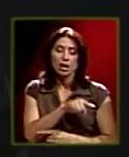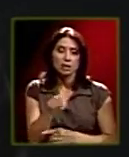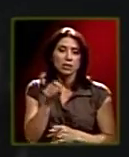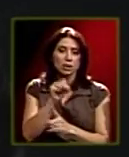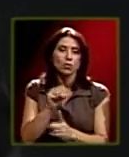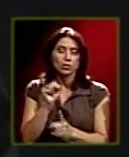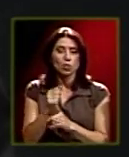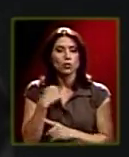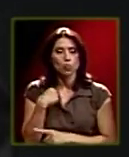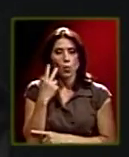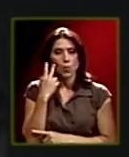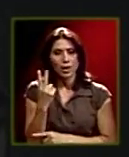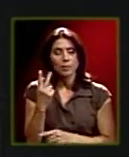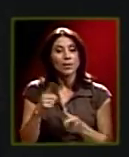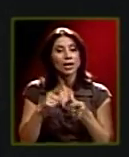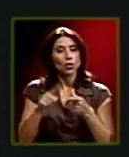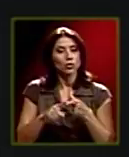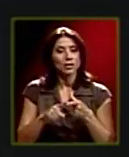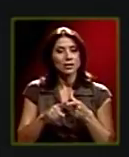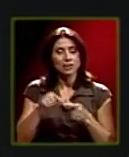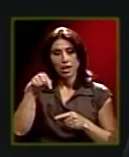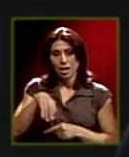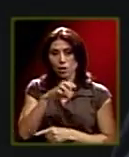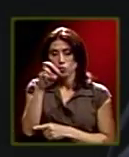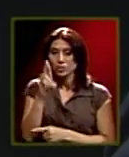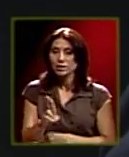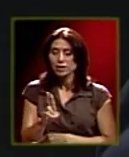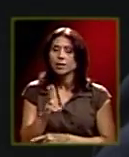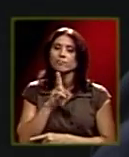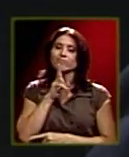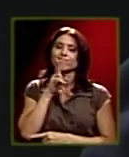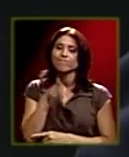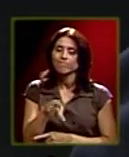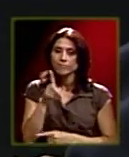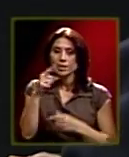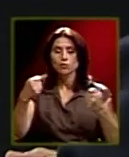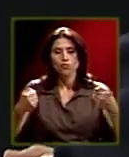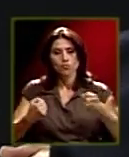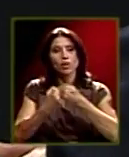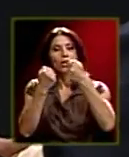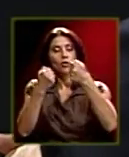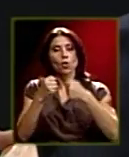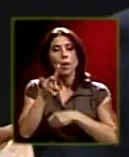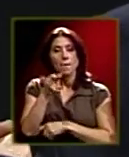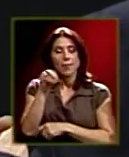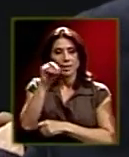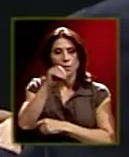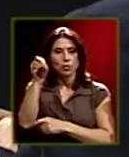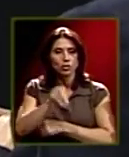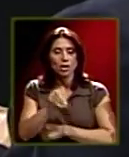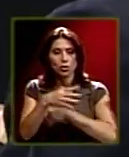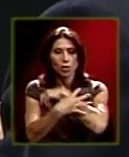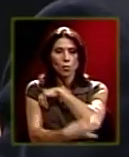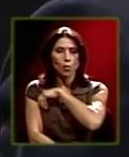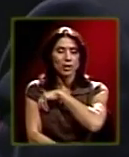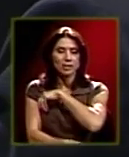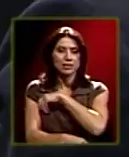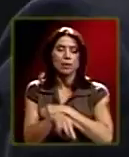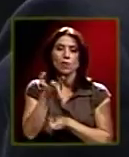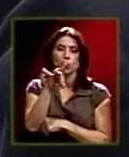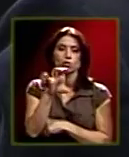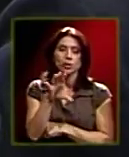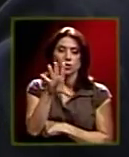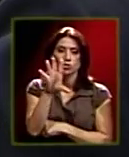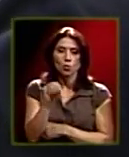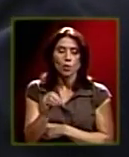ve. Entonces, en Costa Rica, si bien es cierto, pues es un reto, 20% de pobreza, 850, 900